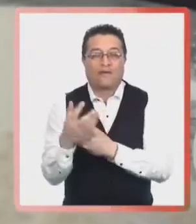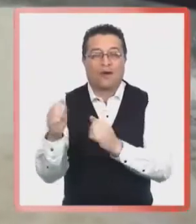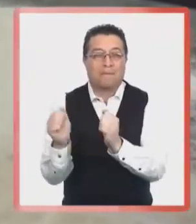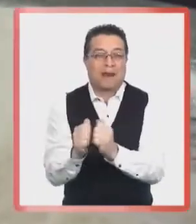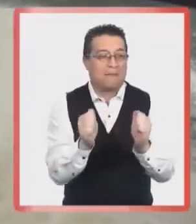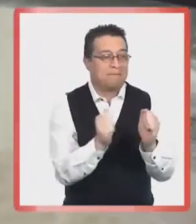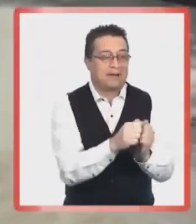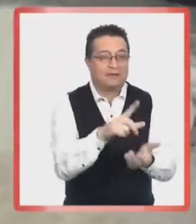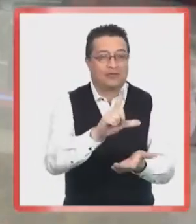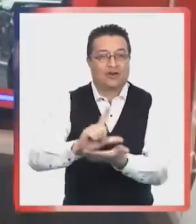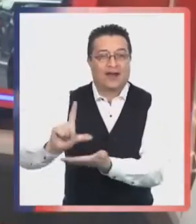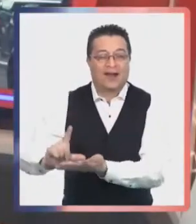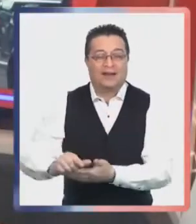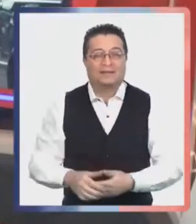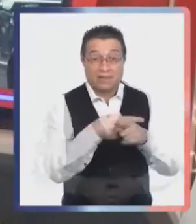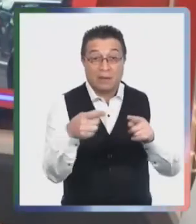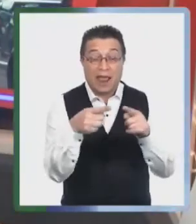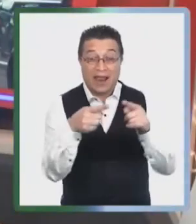nuevas panaderías.